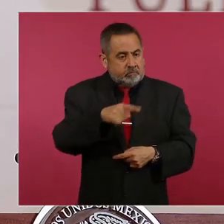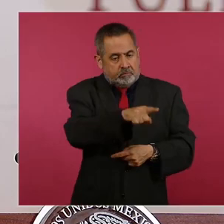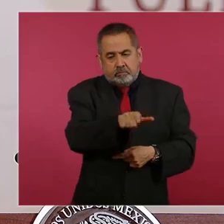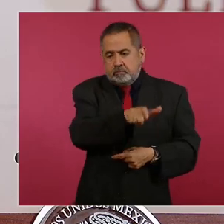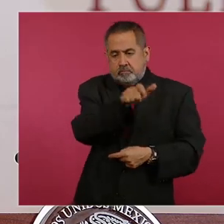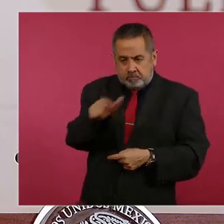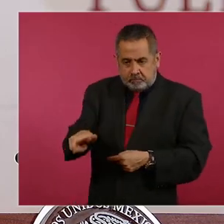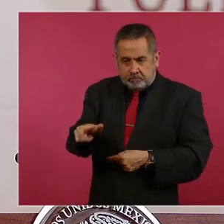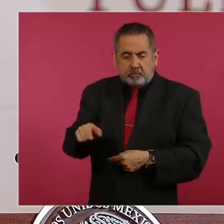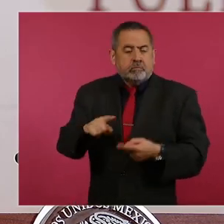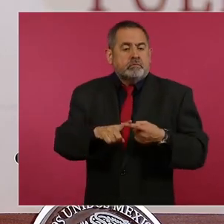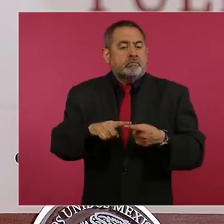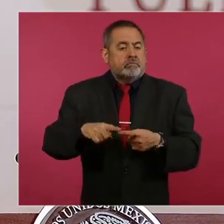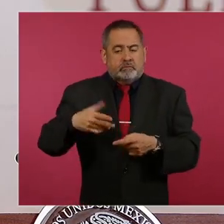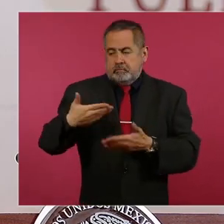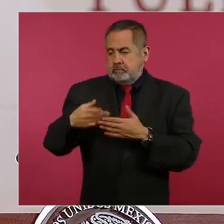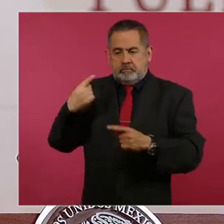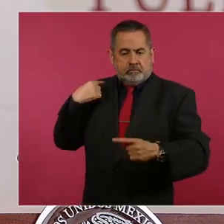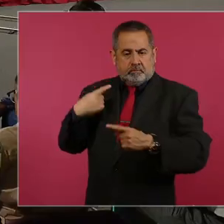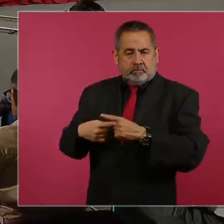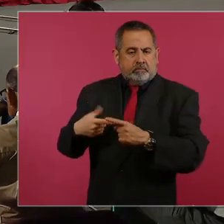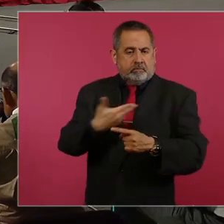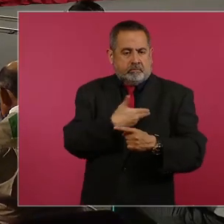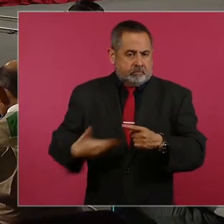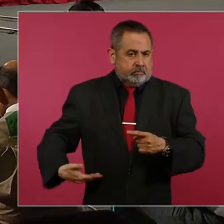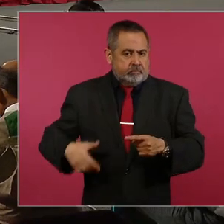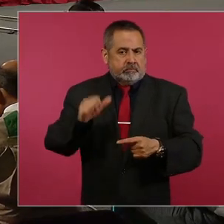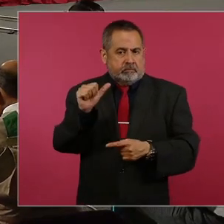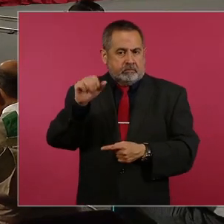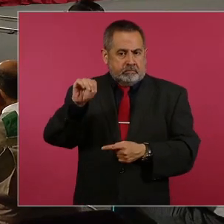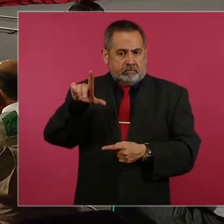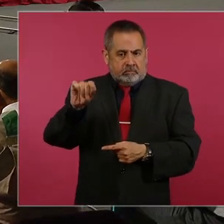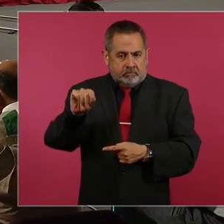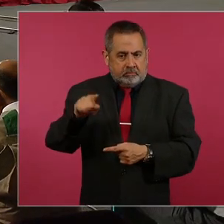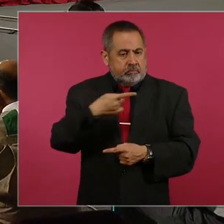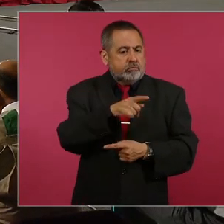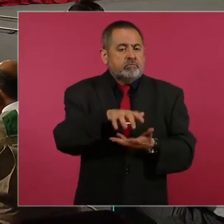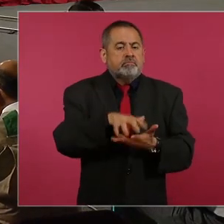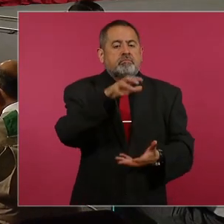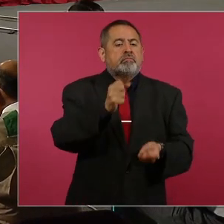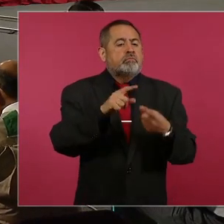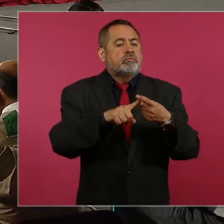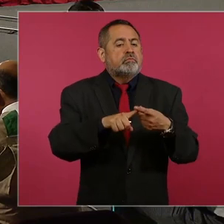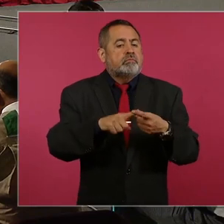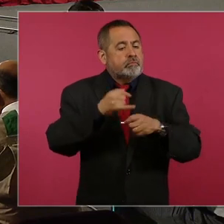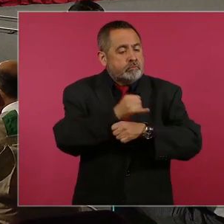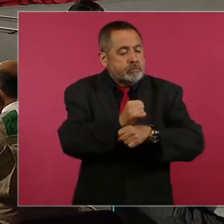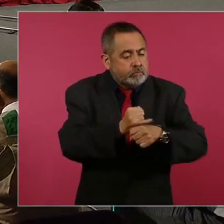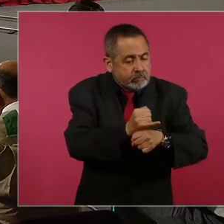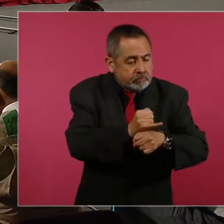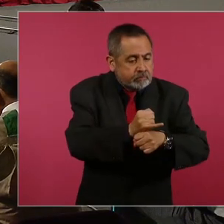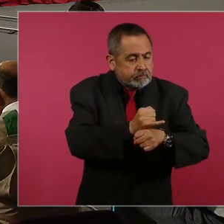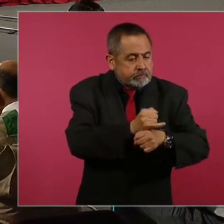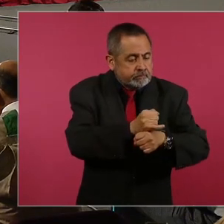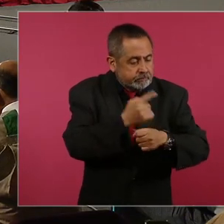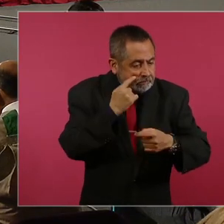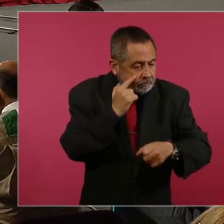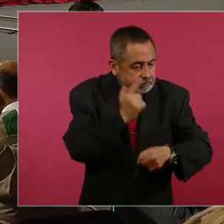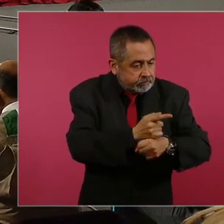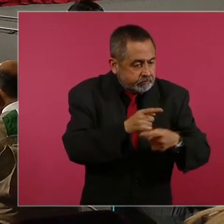la administración del presidente Andrés Manuel López Obrador. Pero tiene que ver con montos de auditorías y que se autocorrigieron